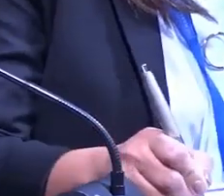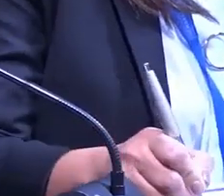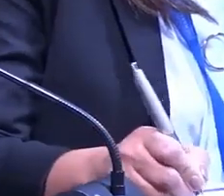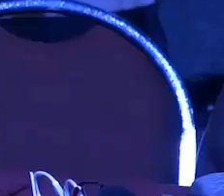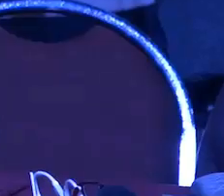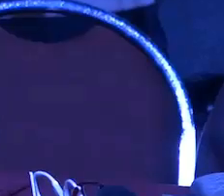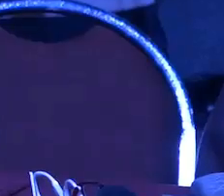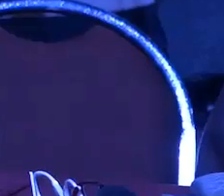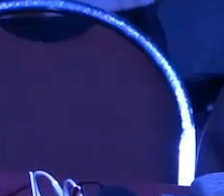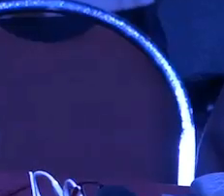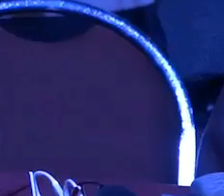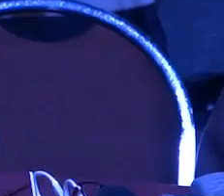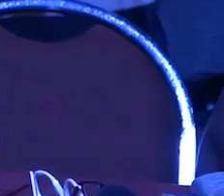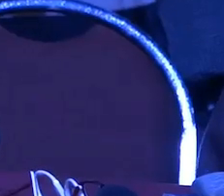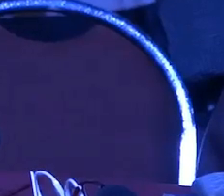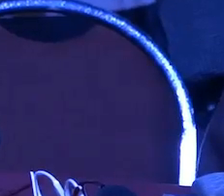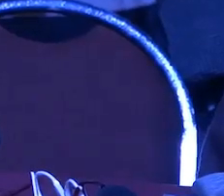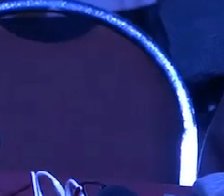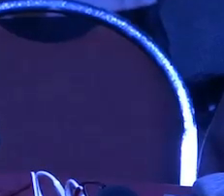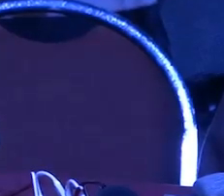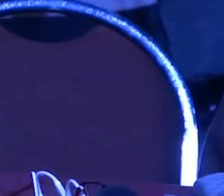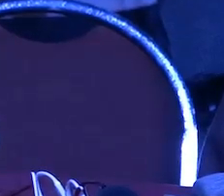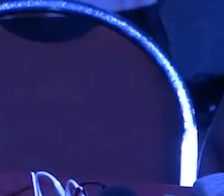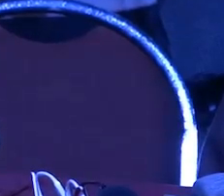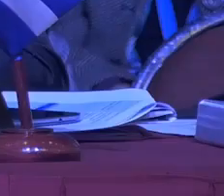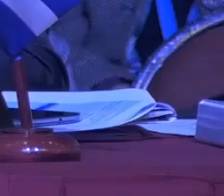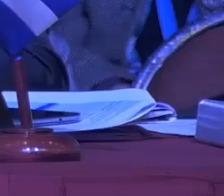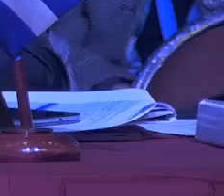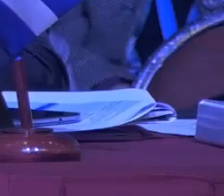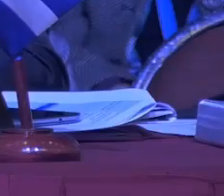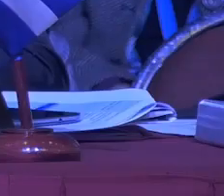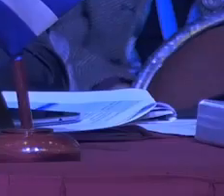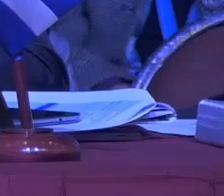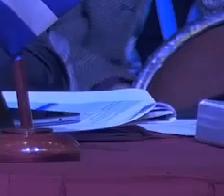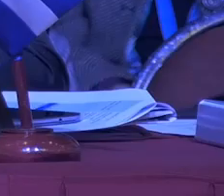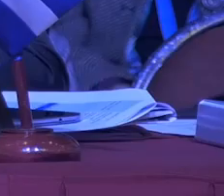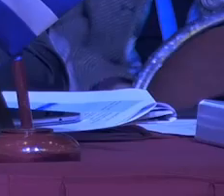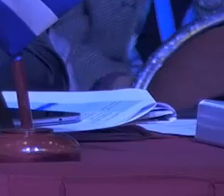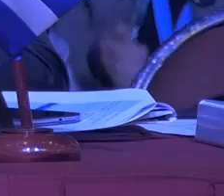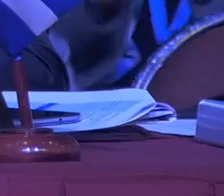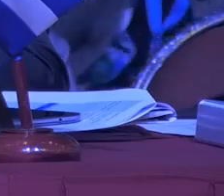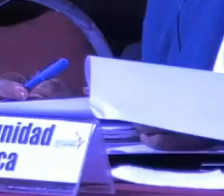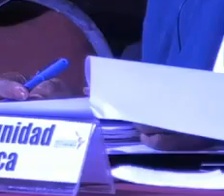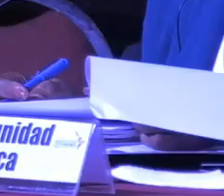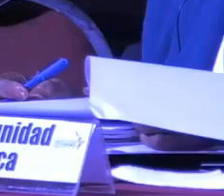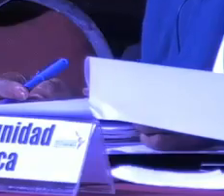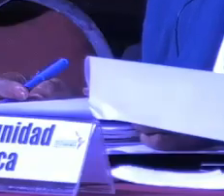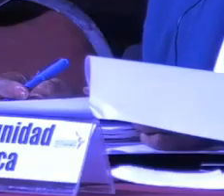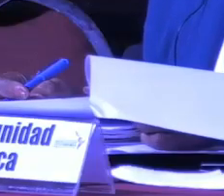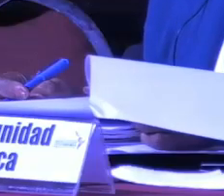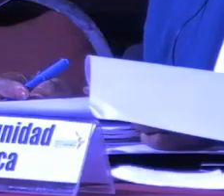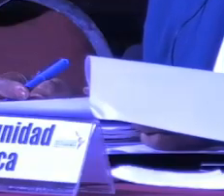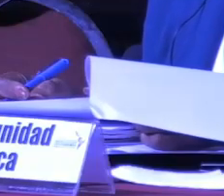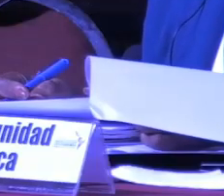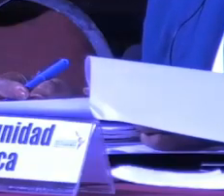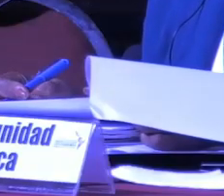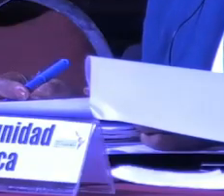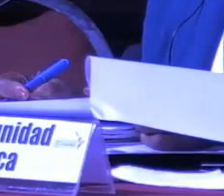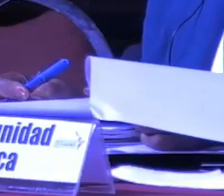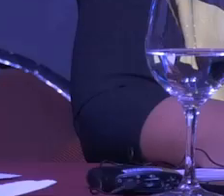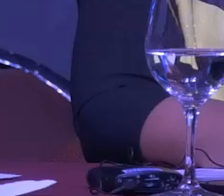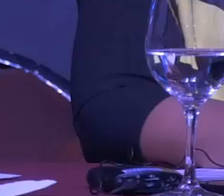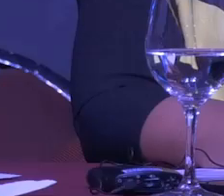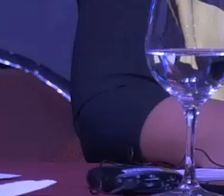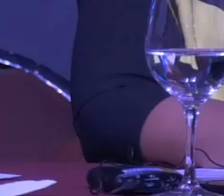para repensar la educación y definir enfoques innovadores. Los resultados de los debates fueron integrados en la hoja de ruta de